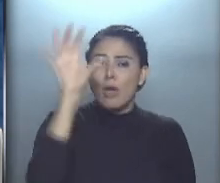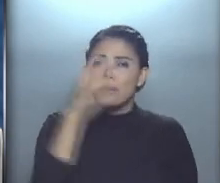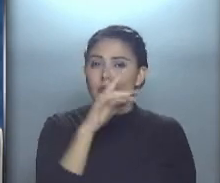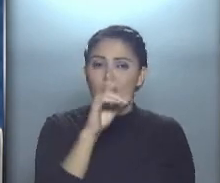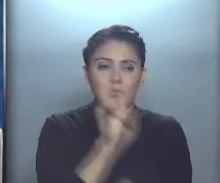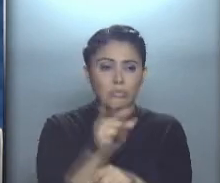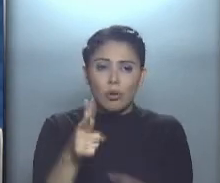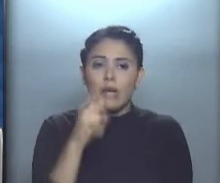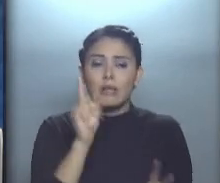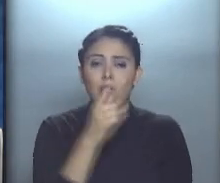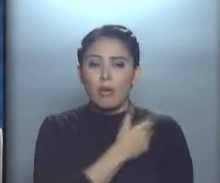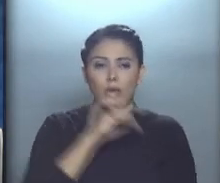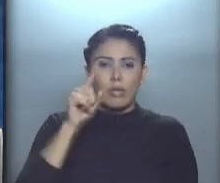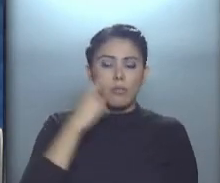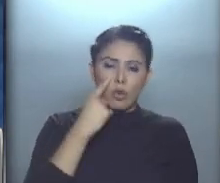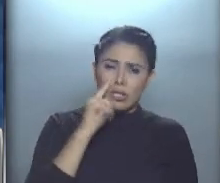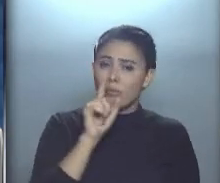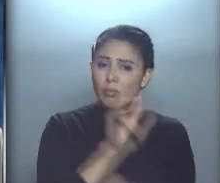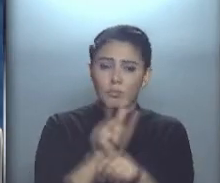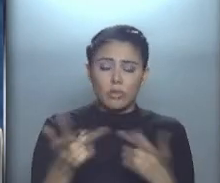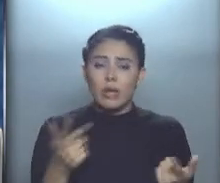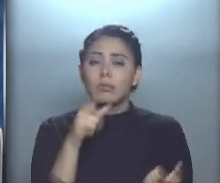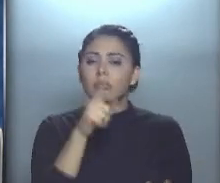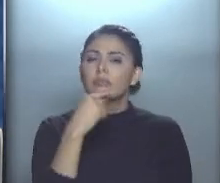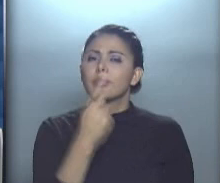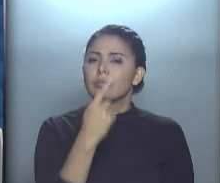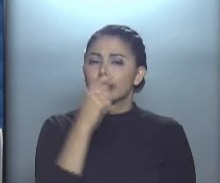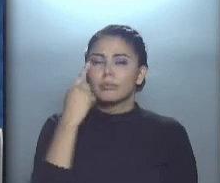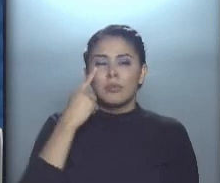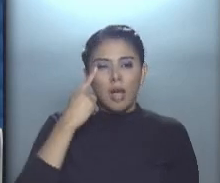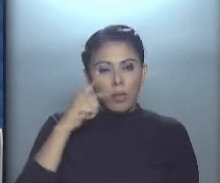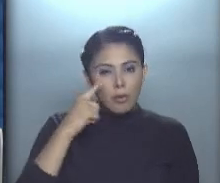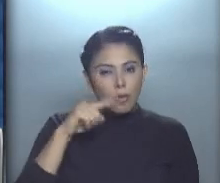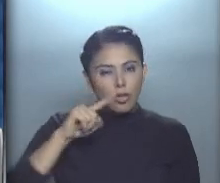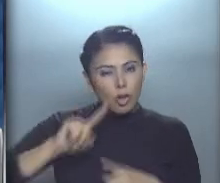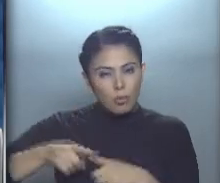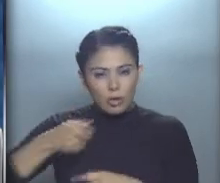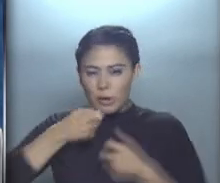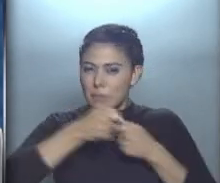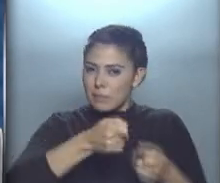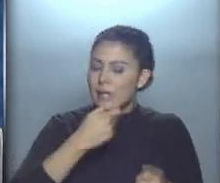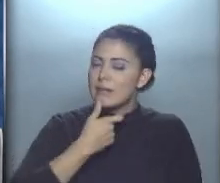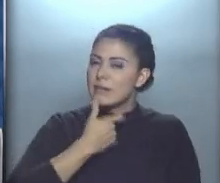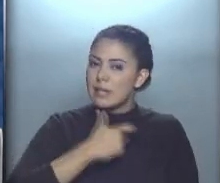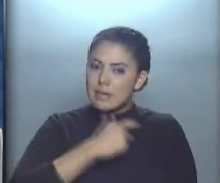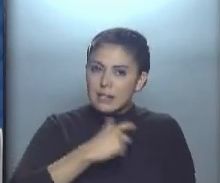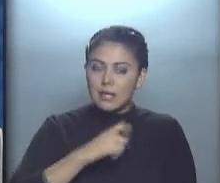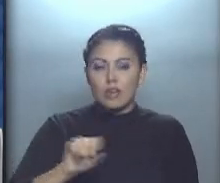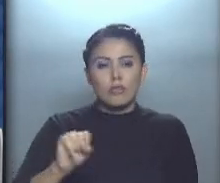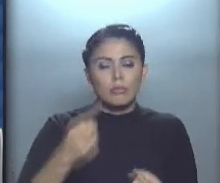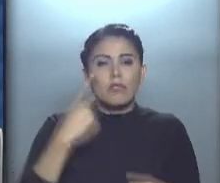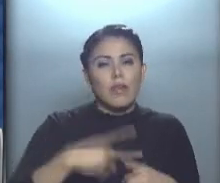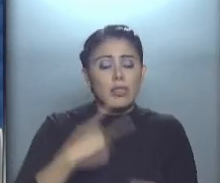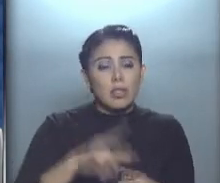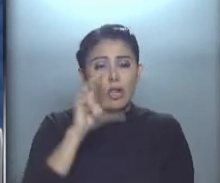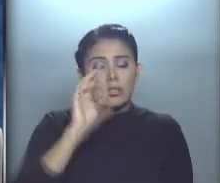gobiernos municipales. Pero teniendo en cuenta que usted ha dicho que ha habido una intencionalidad política para intentar empañar los festejos